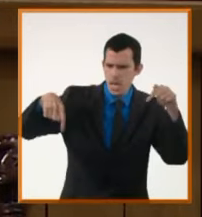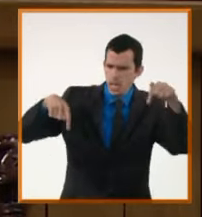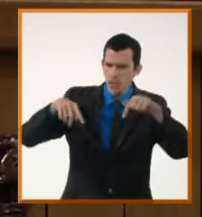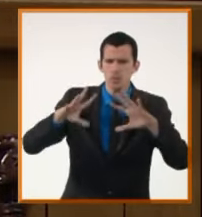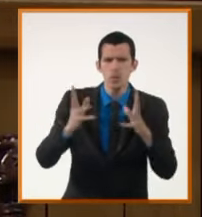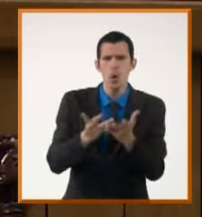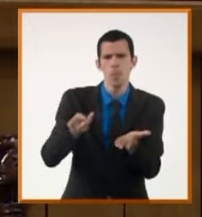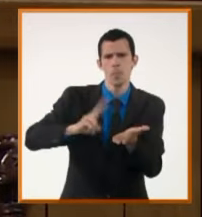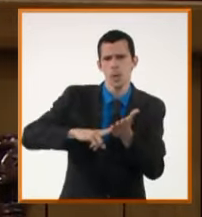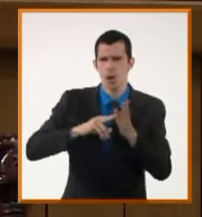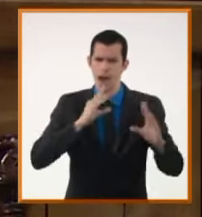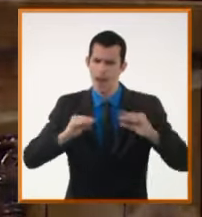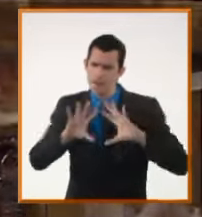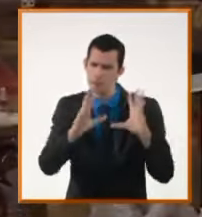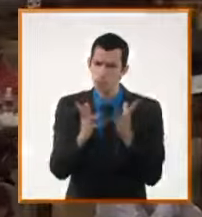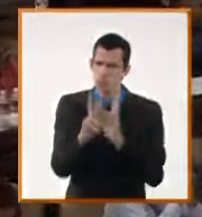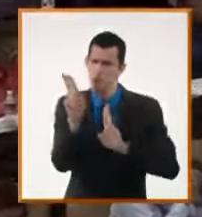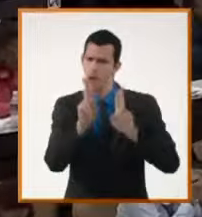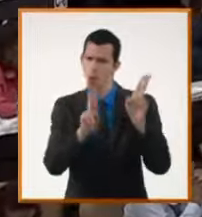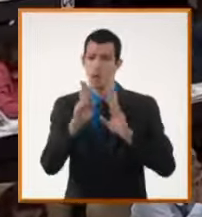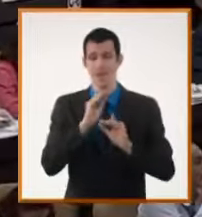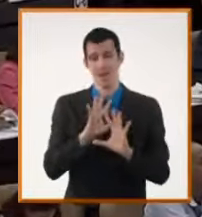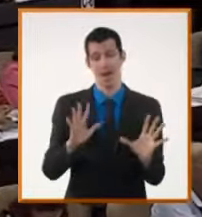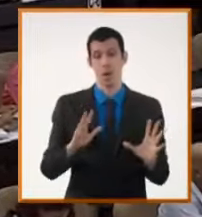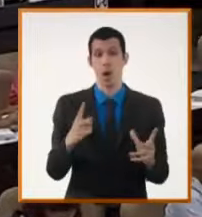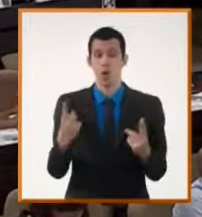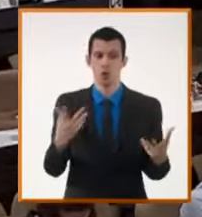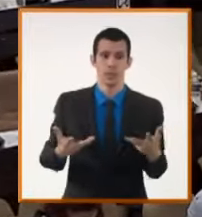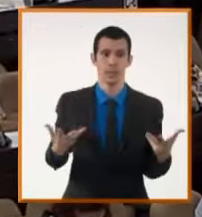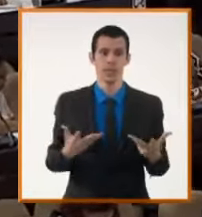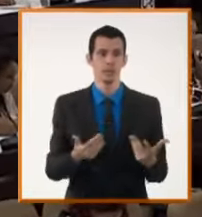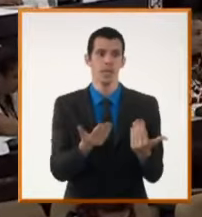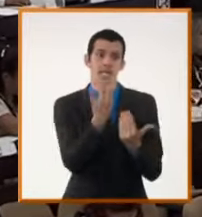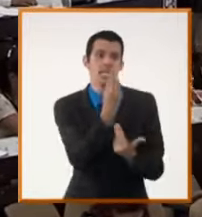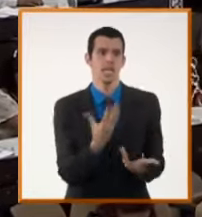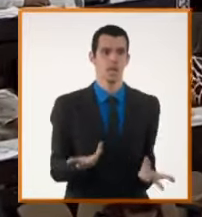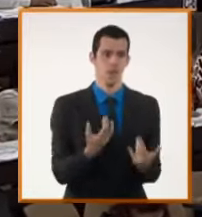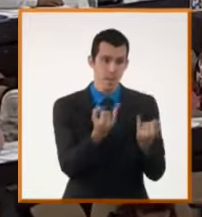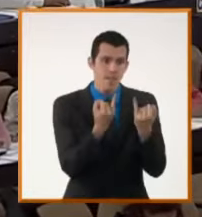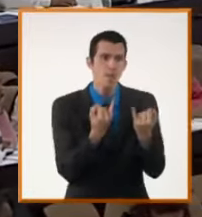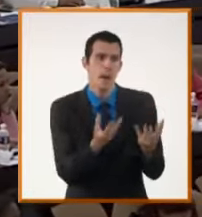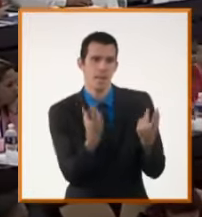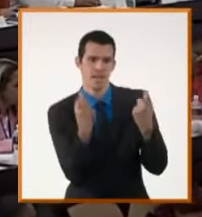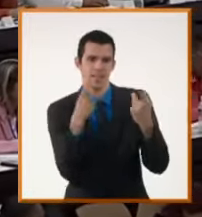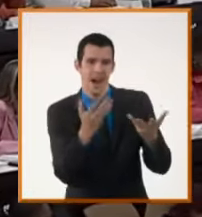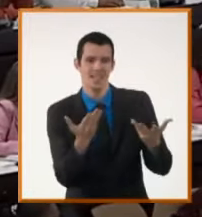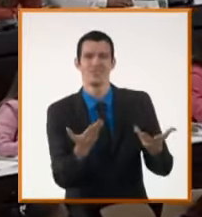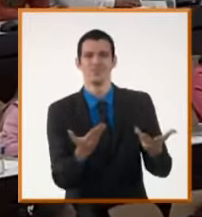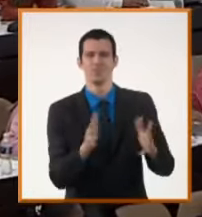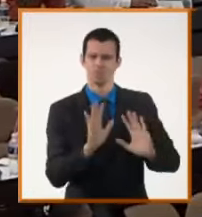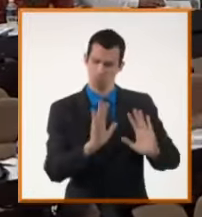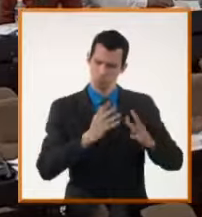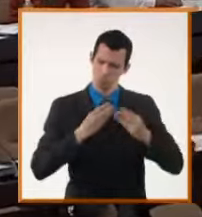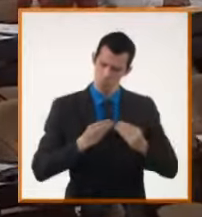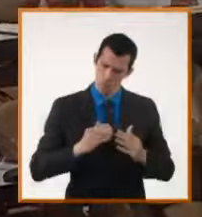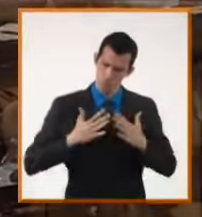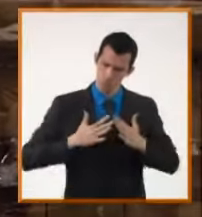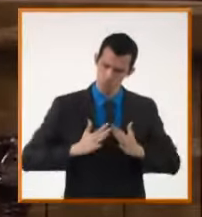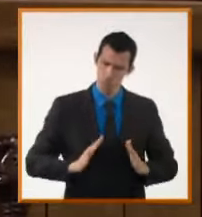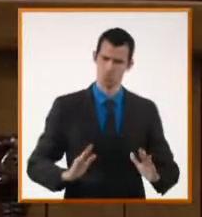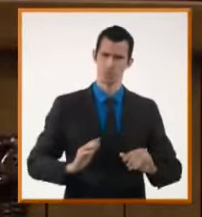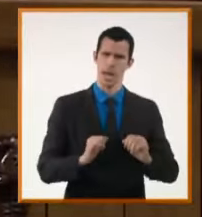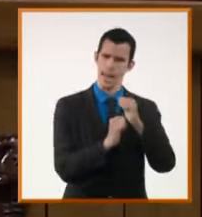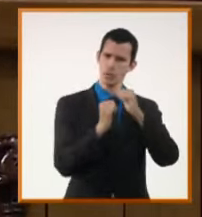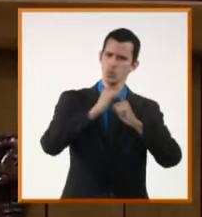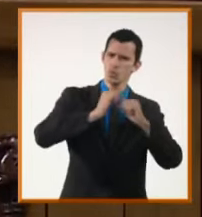habrá gradualidad, habrá información. Tenemos que seguir implementando los diferentes pilares del gobierno y